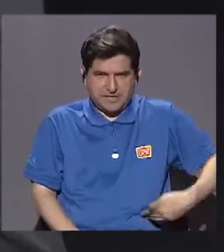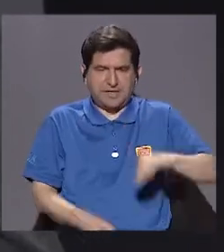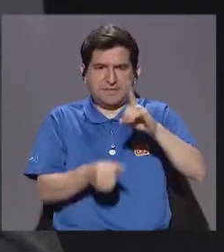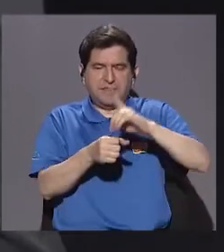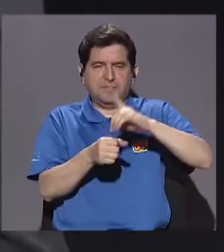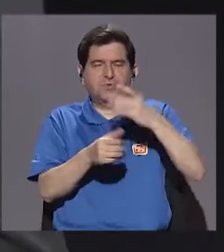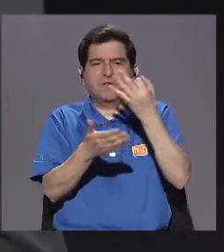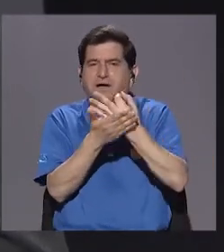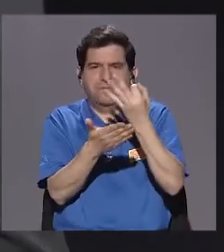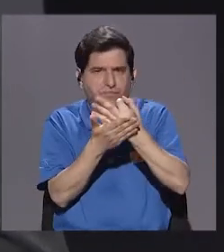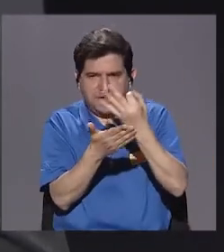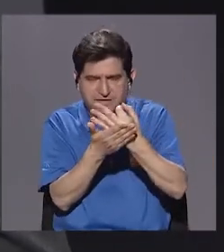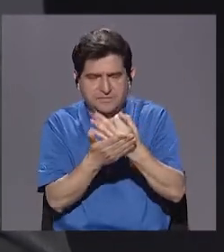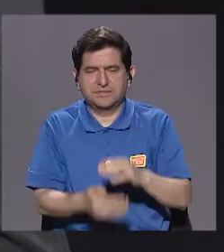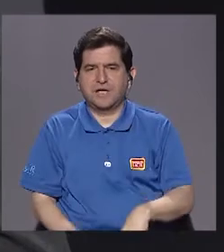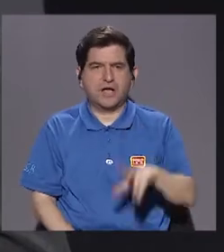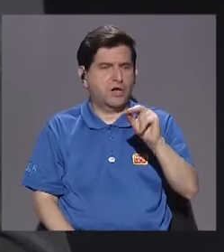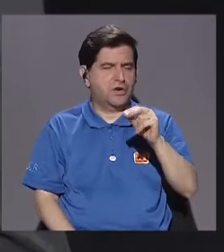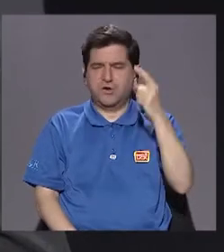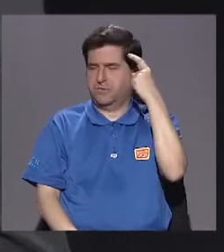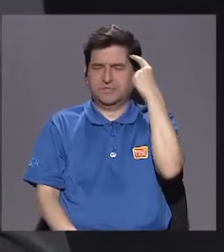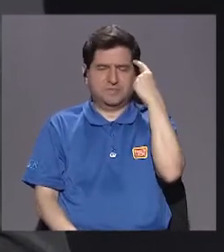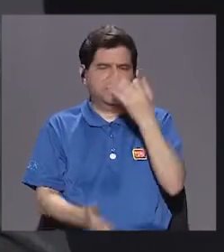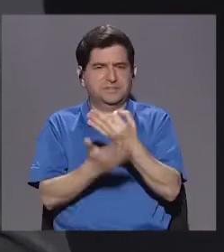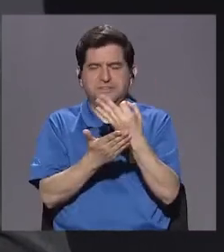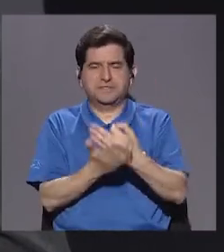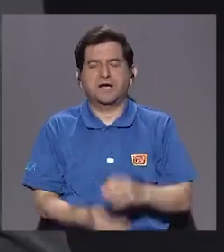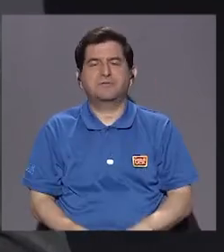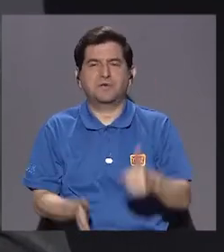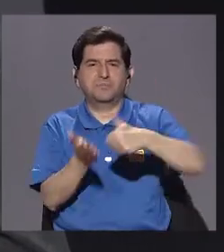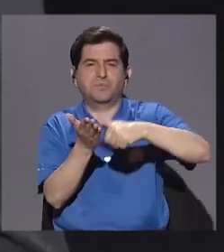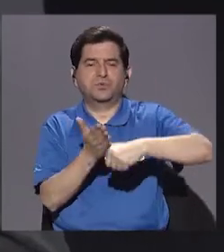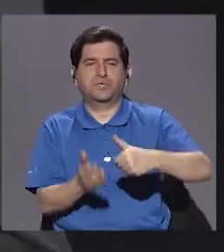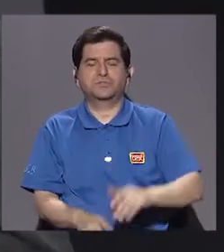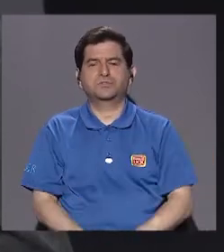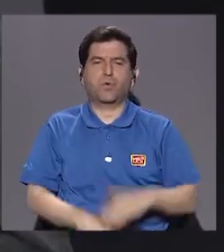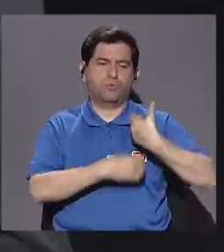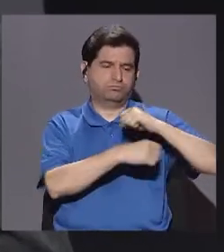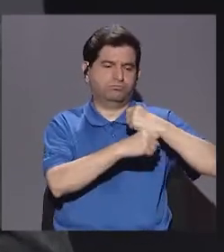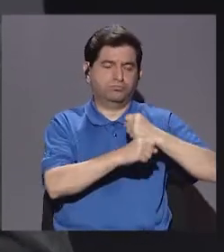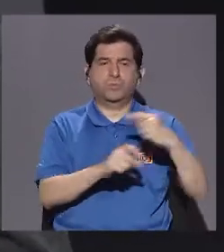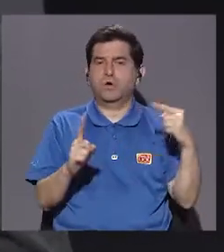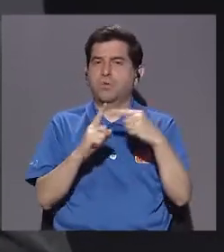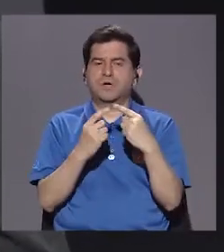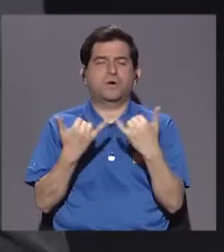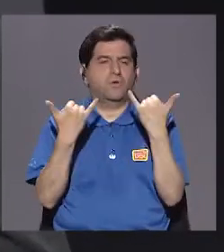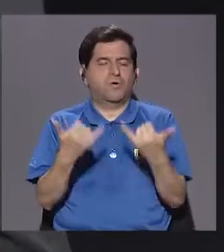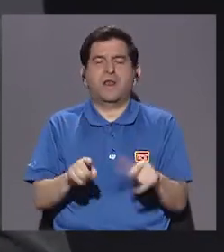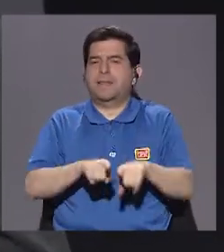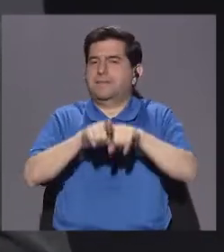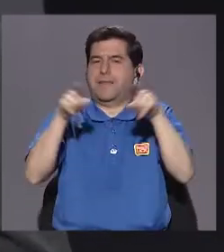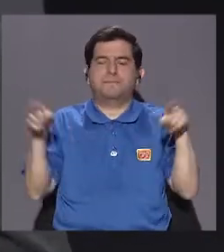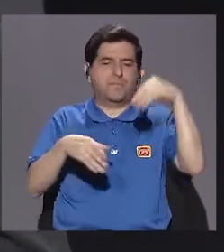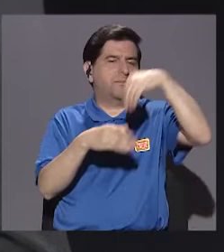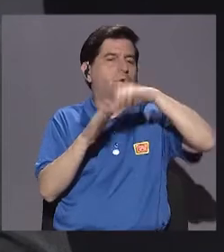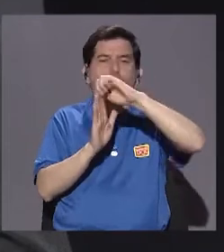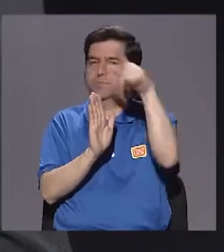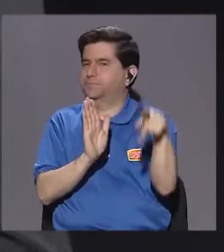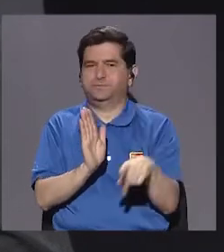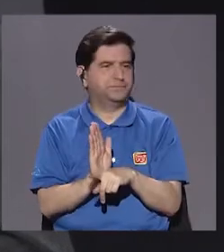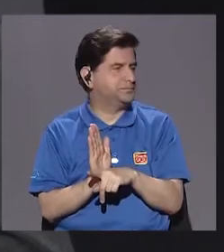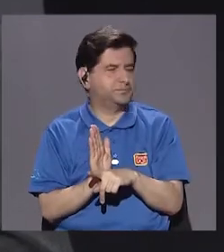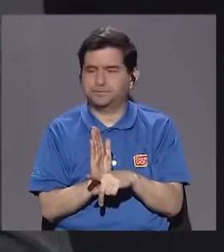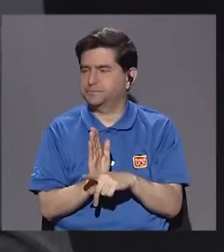y de diputados no estaba previsto financiamiento para las elecciones municipales ni a la fecha está previsto tampoco en la constitución